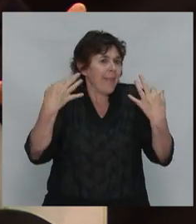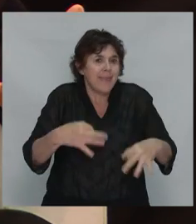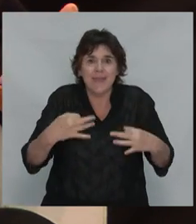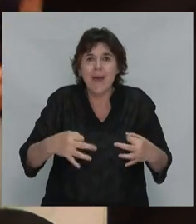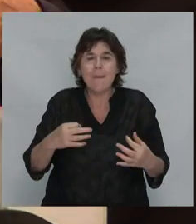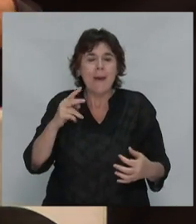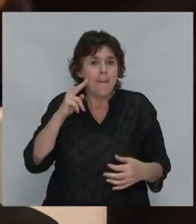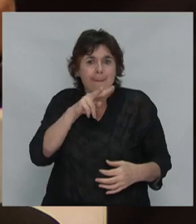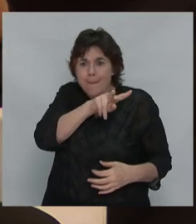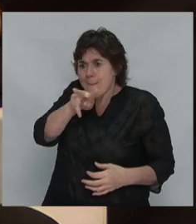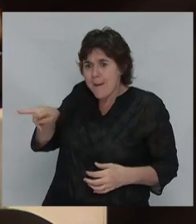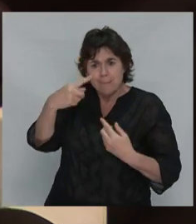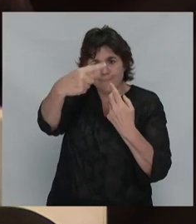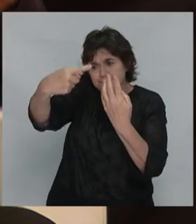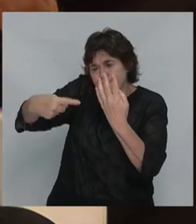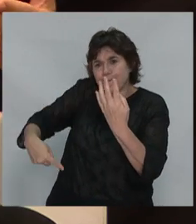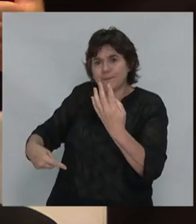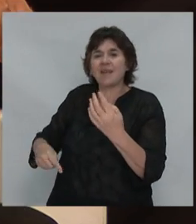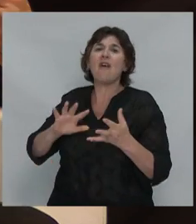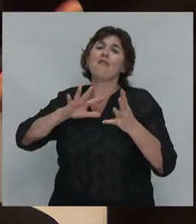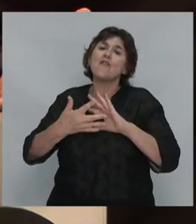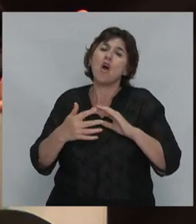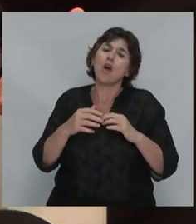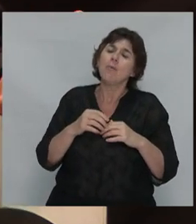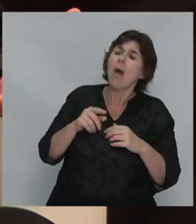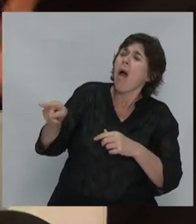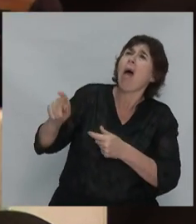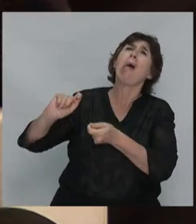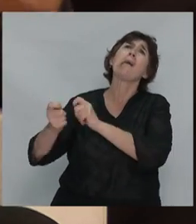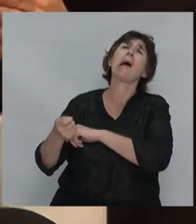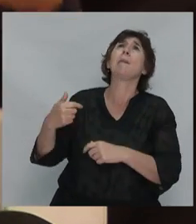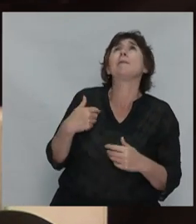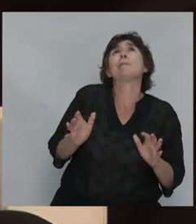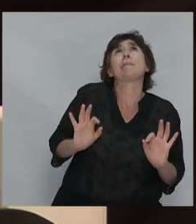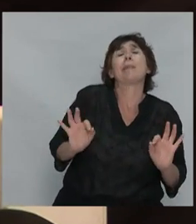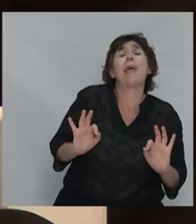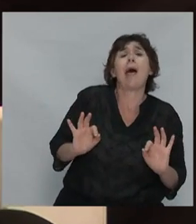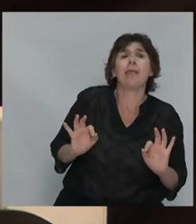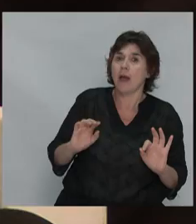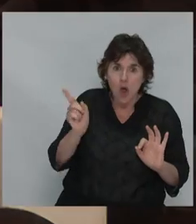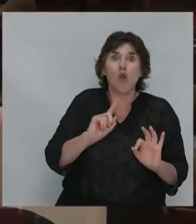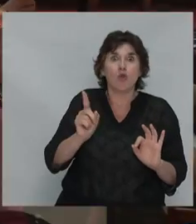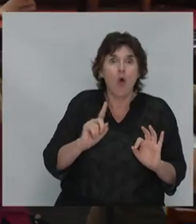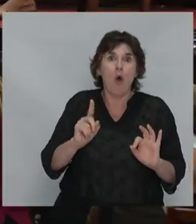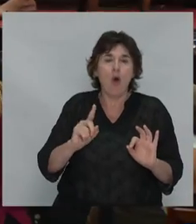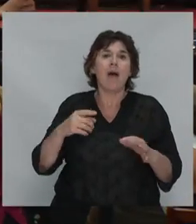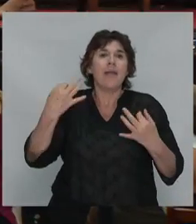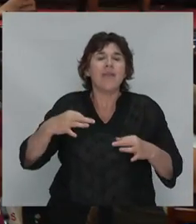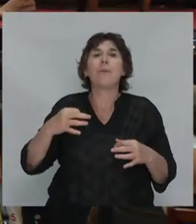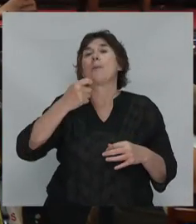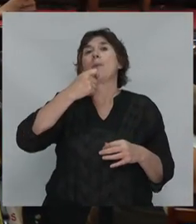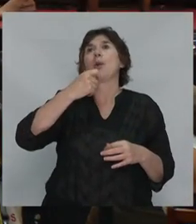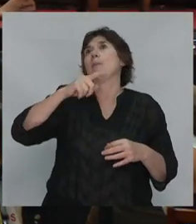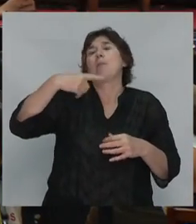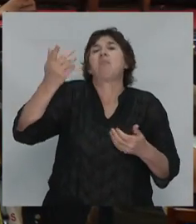enfrentarlos ya no se puede ser pasivo ante el cambio tecnológico diciendo bueno hay naciones que están